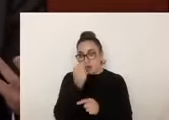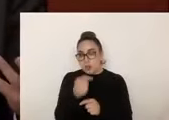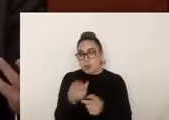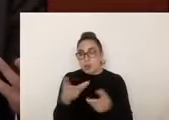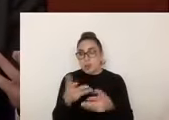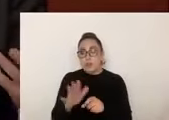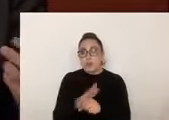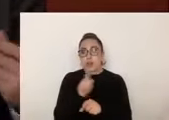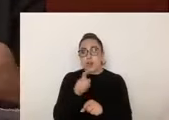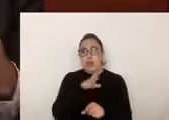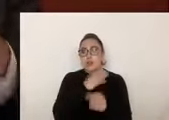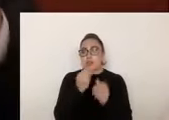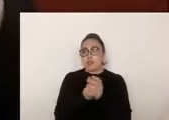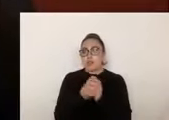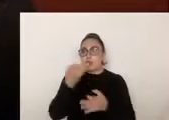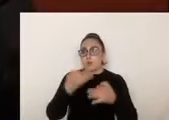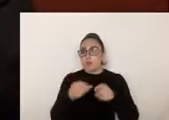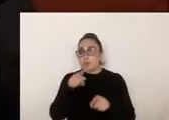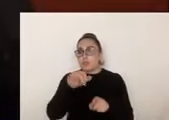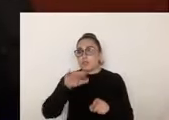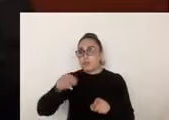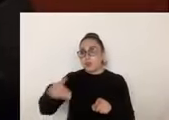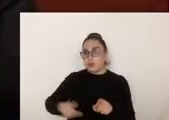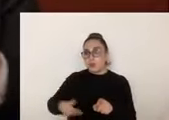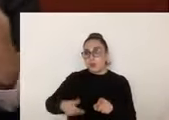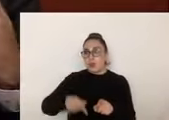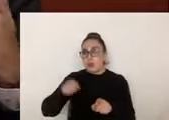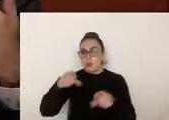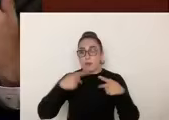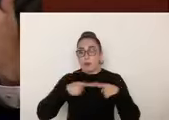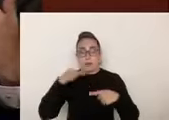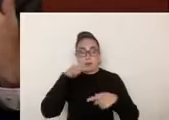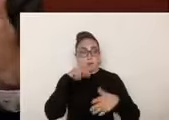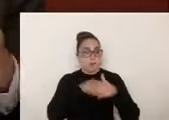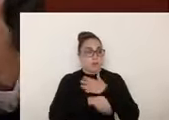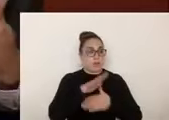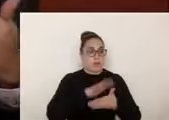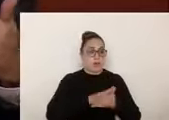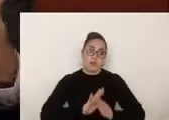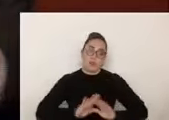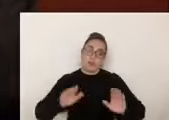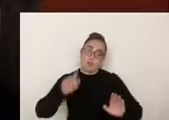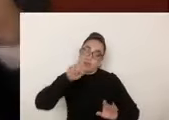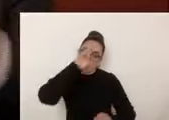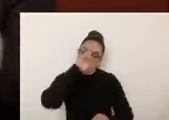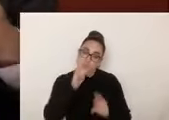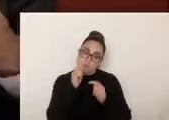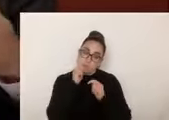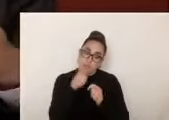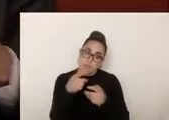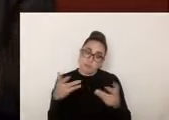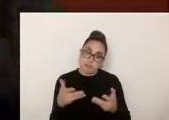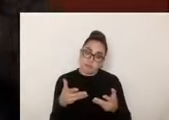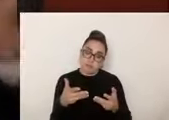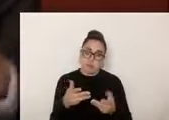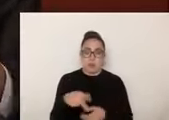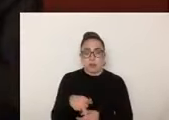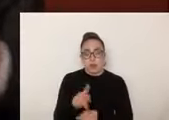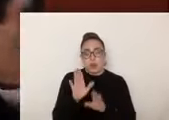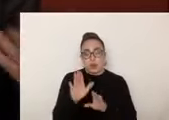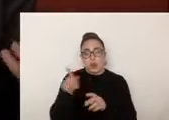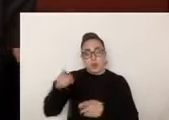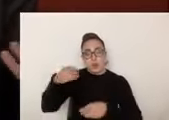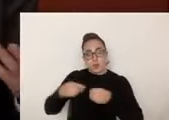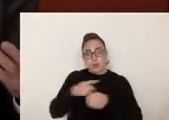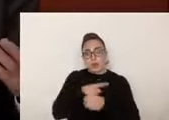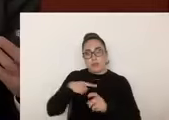juicio de culpabilidad. No se trata de ingresar a la subjetividad de la persona, es decir, porque las personas hacemos las cosas por